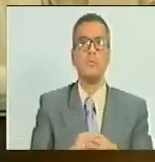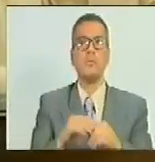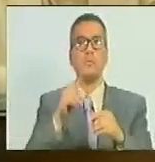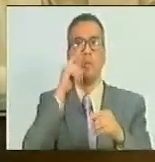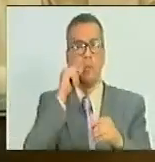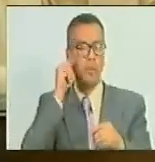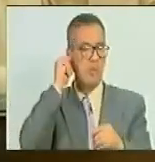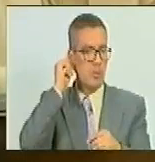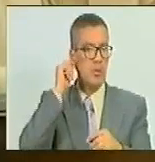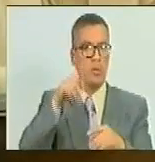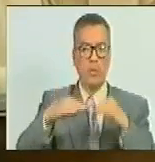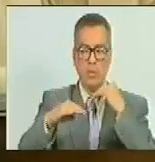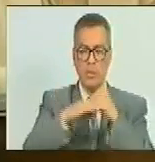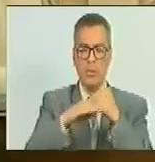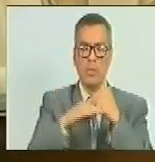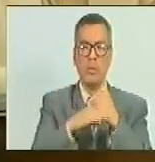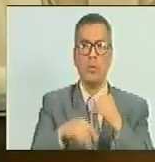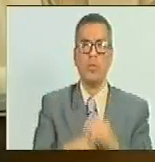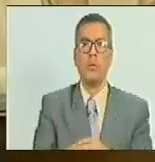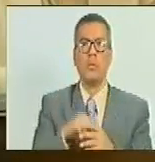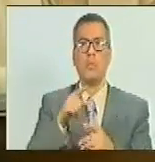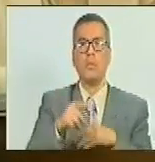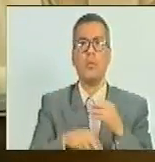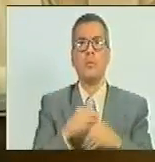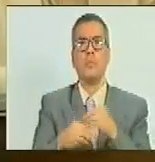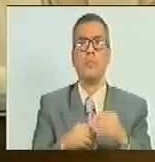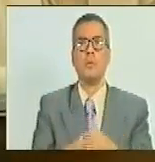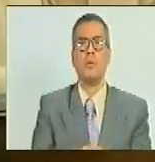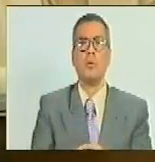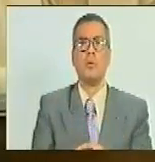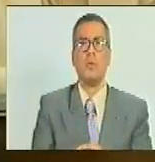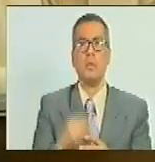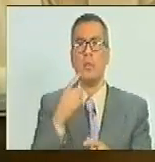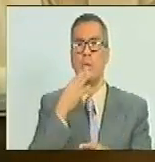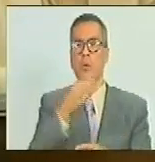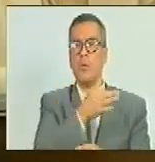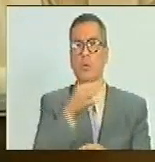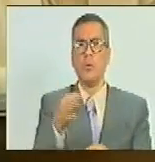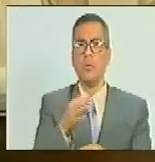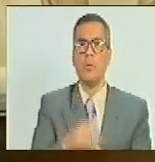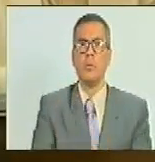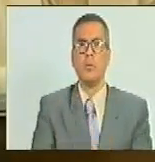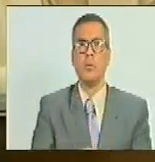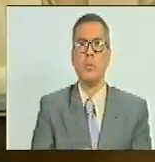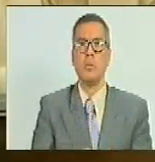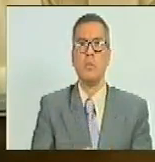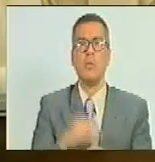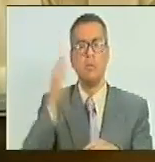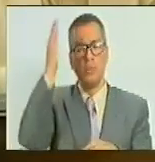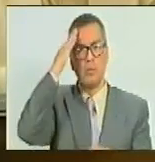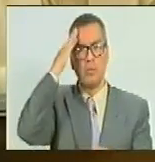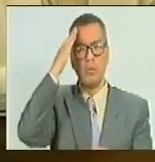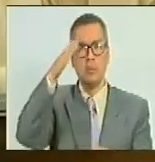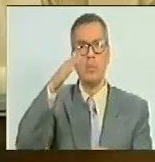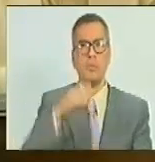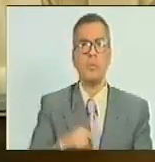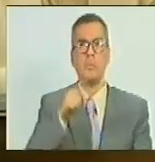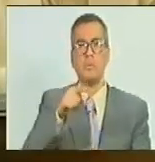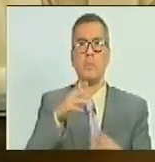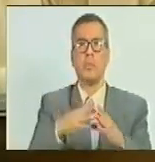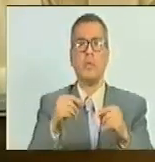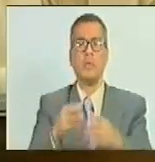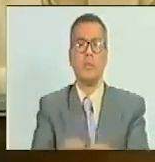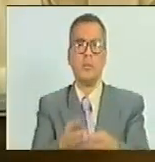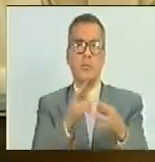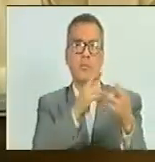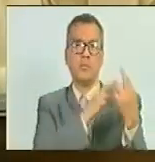nosotras igualmente estamos perfectamente a sabiendas de que esta